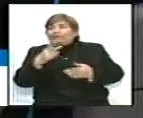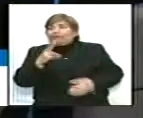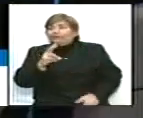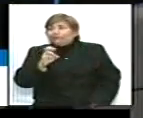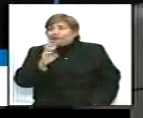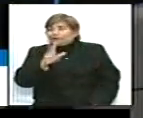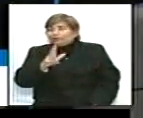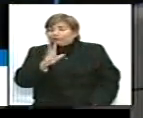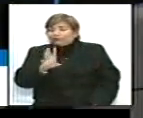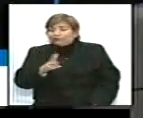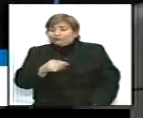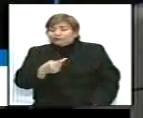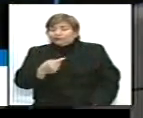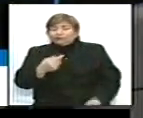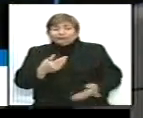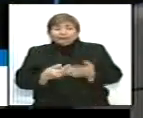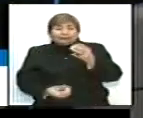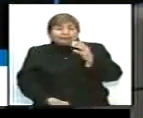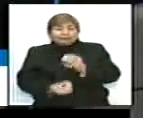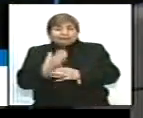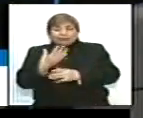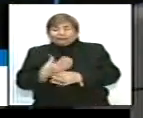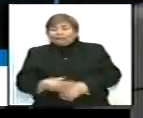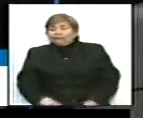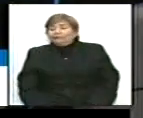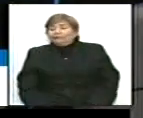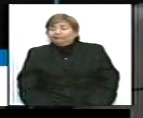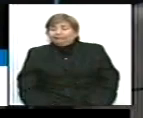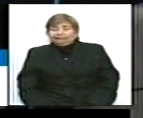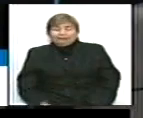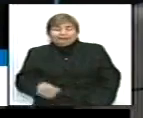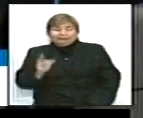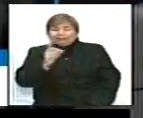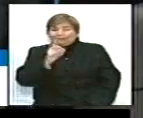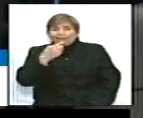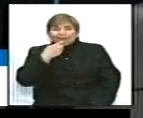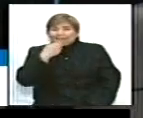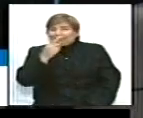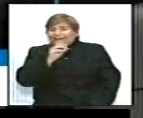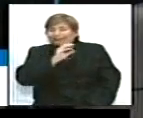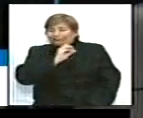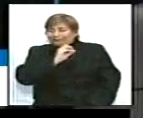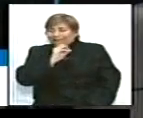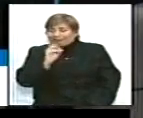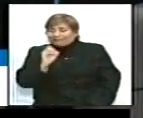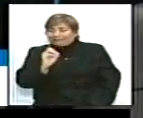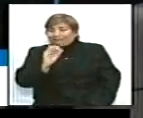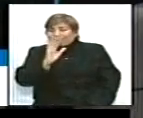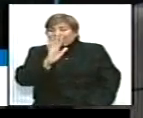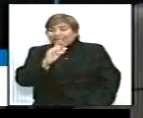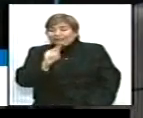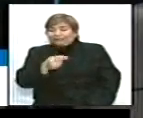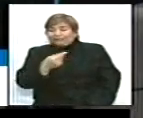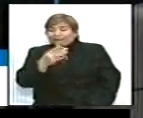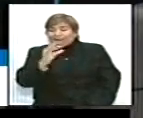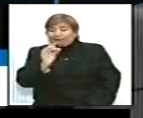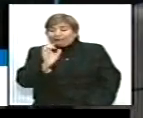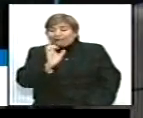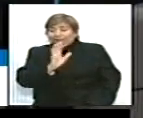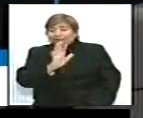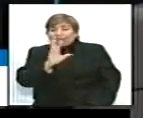millones por este paro en Arequipa. Y no se ha dicho nada cuando se devuelve